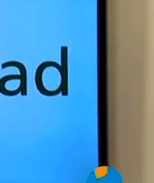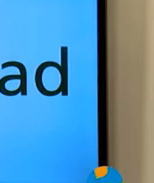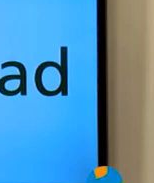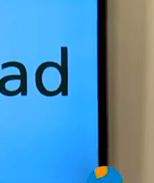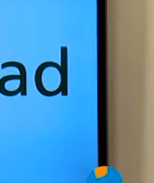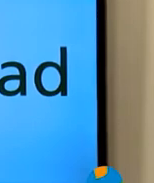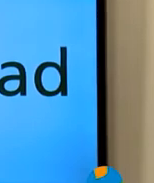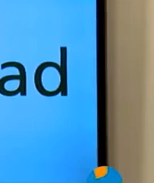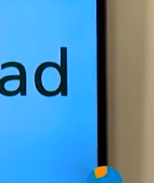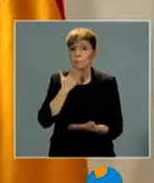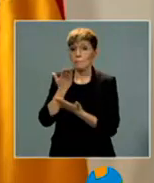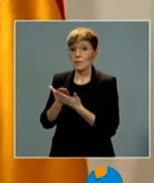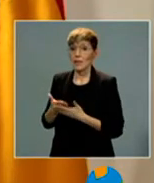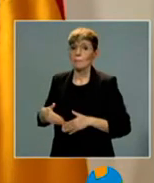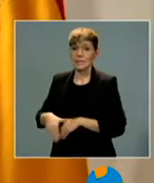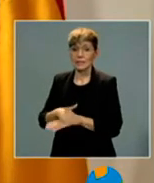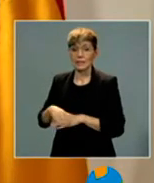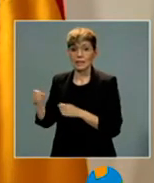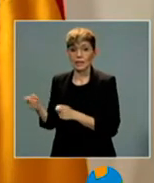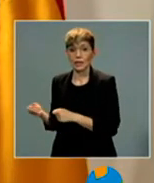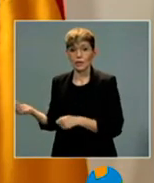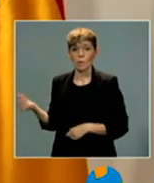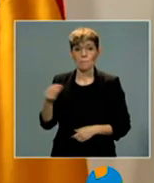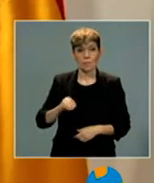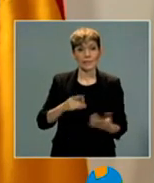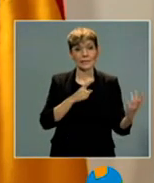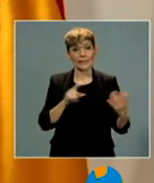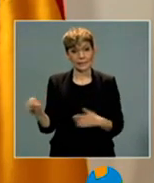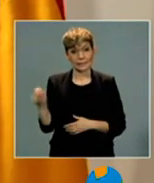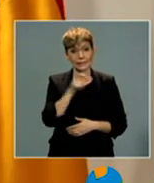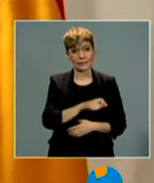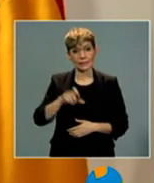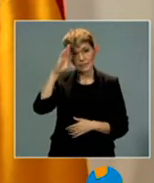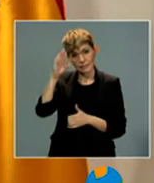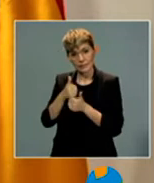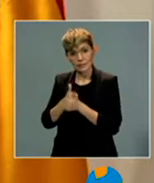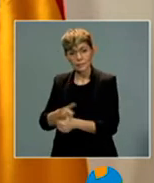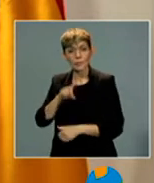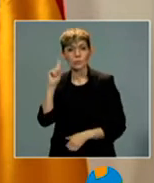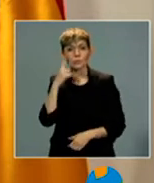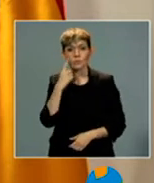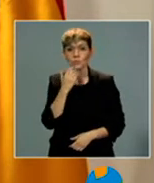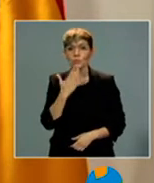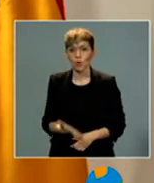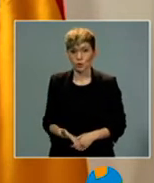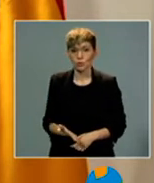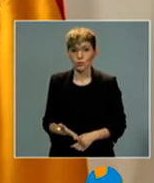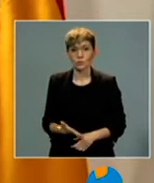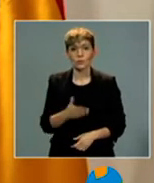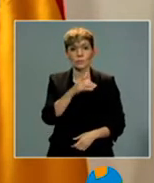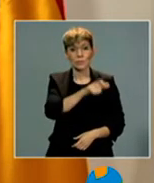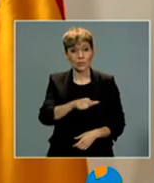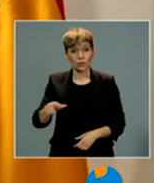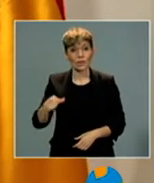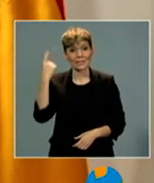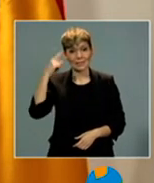nuevos rastreadores para complementar y reforzar el servicio de detección precoz de casos positivos y rastreo de posibles contactos que se